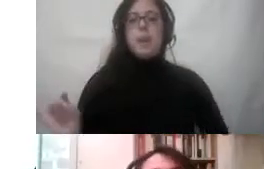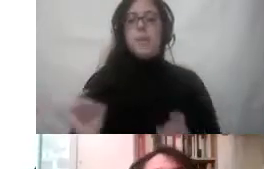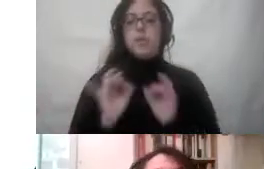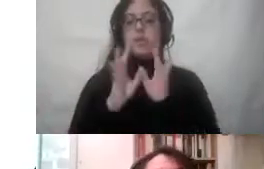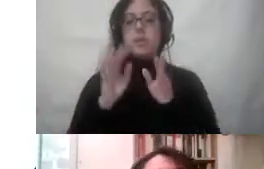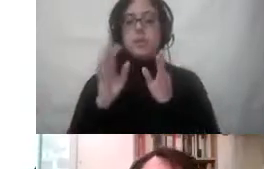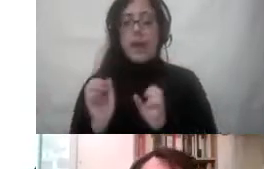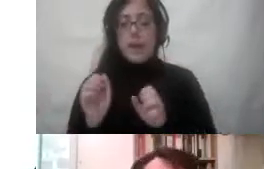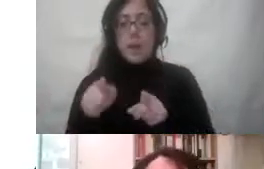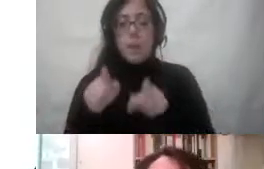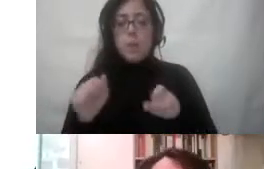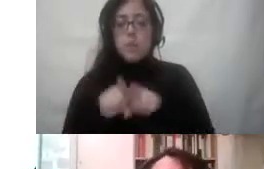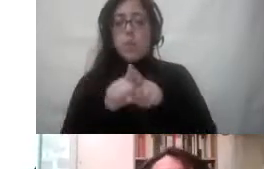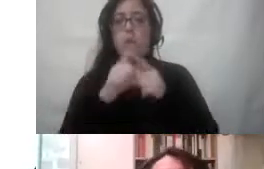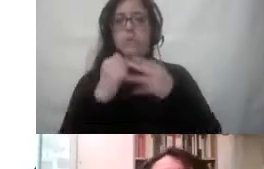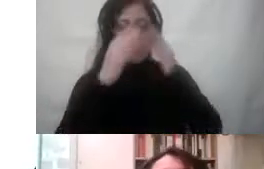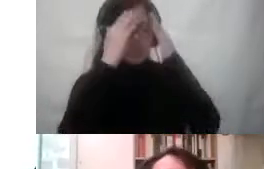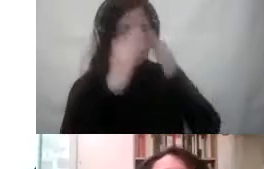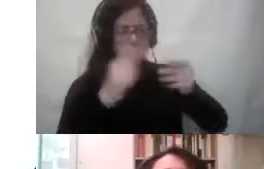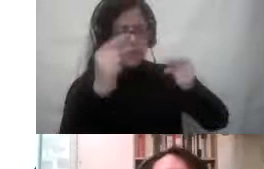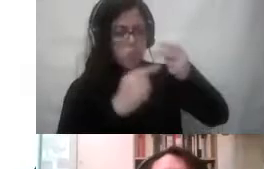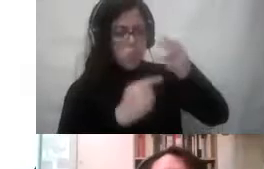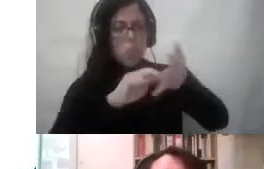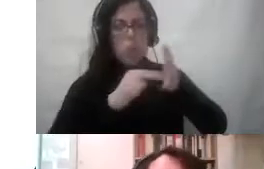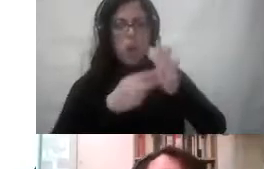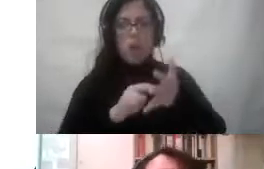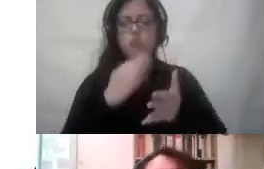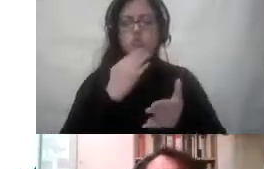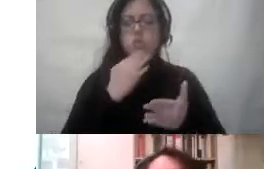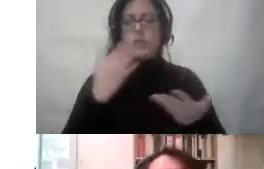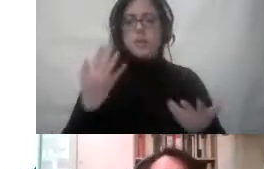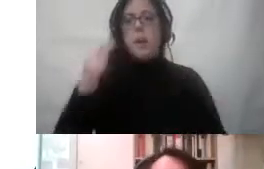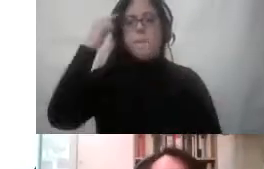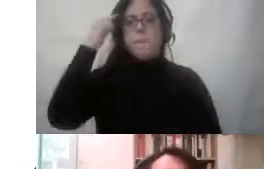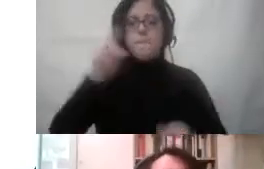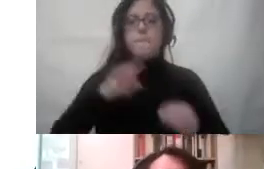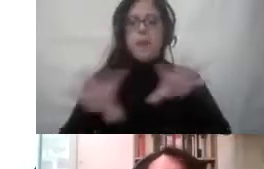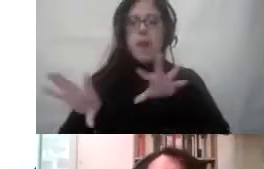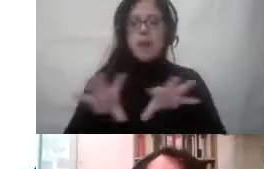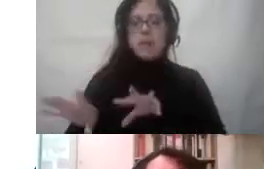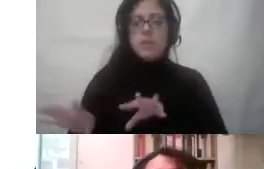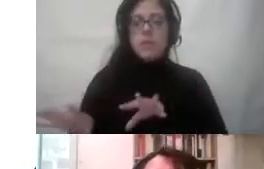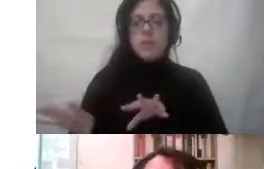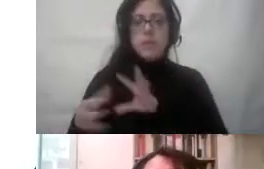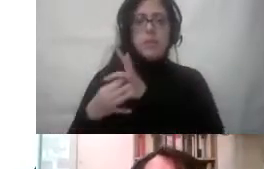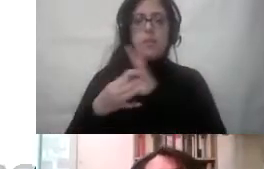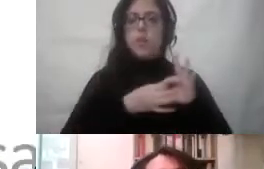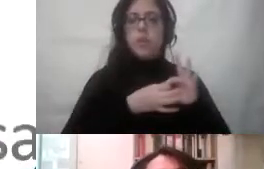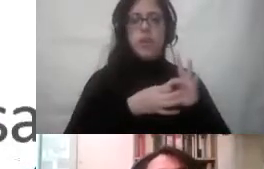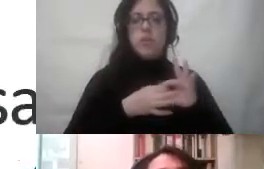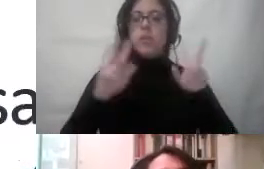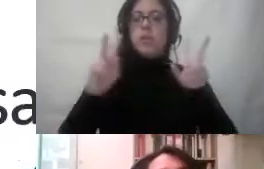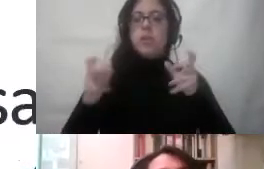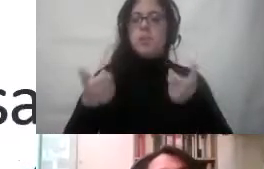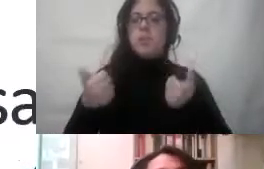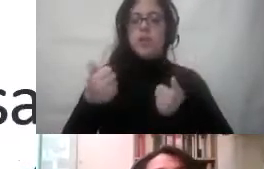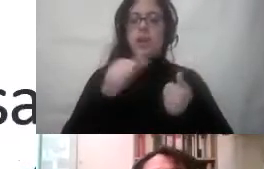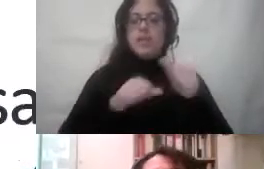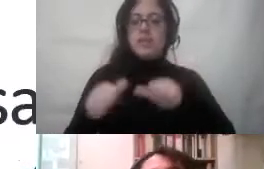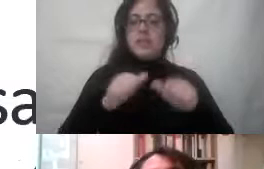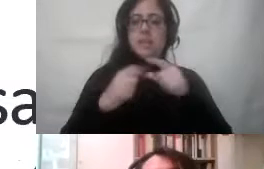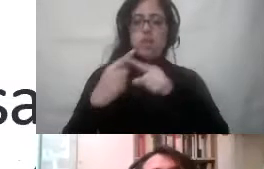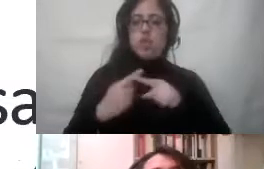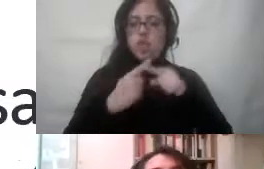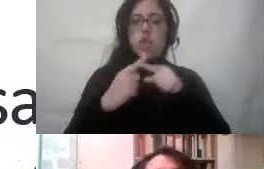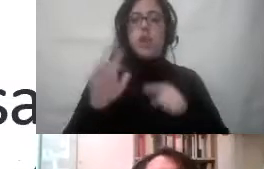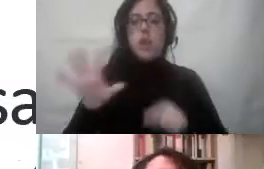podemos darle sentido a estos problemas, sí podemos darle sentido a las actividades, porque desde las ciencias sociales podemos darle sentido a los problemas